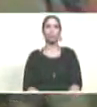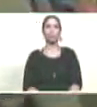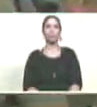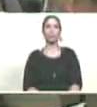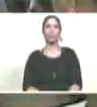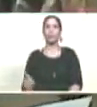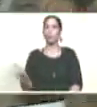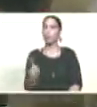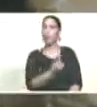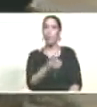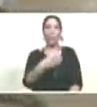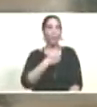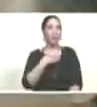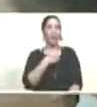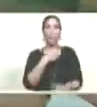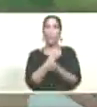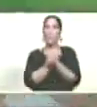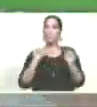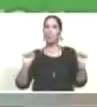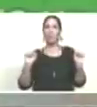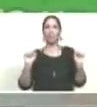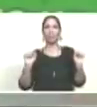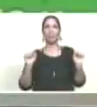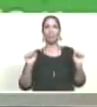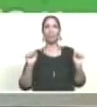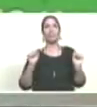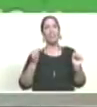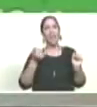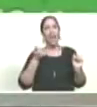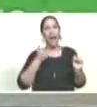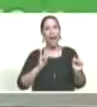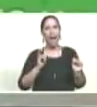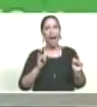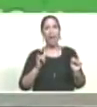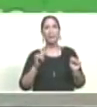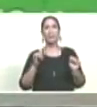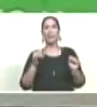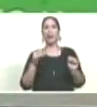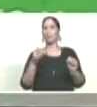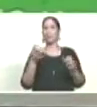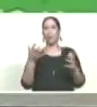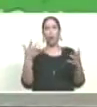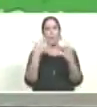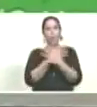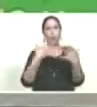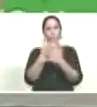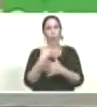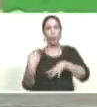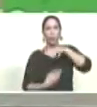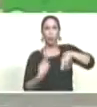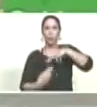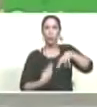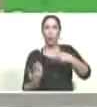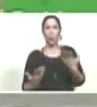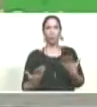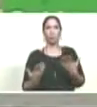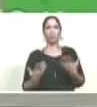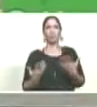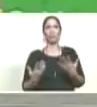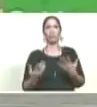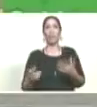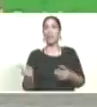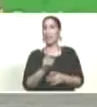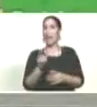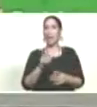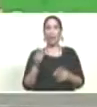No podemos permitir que haya una reversión de la revolución. Ni retroceso ni